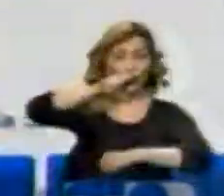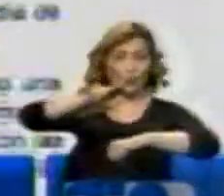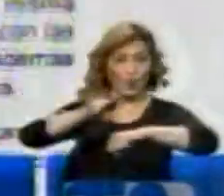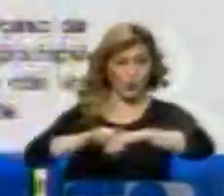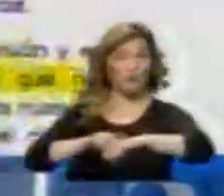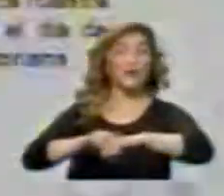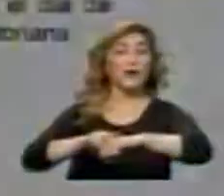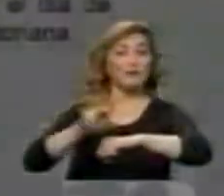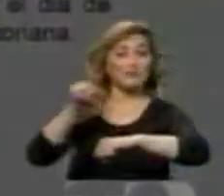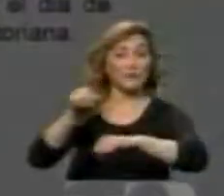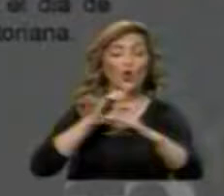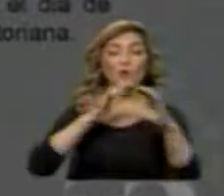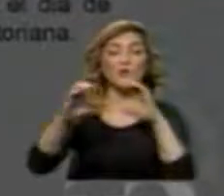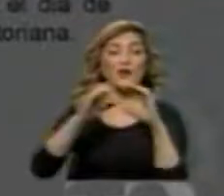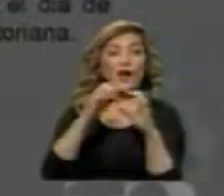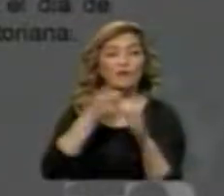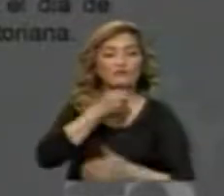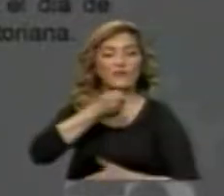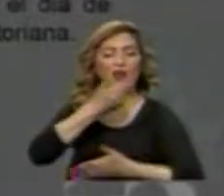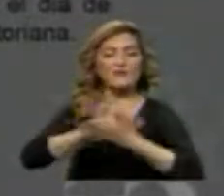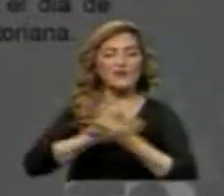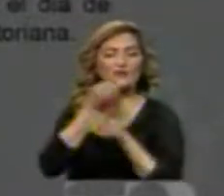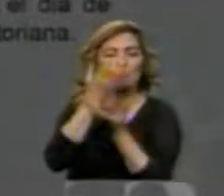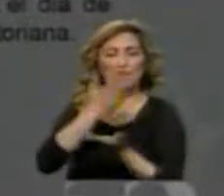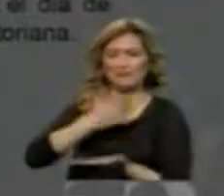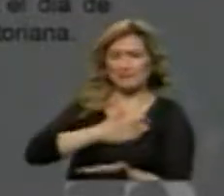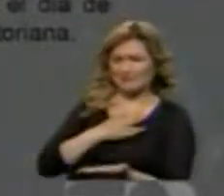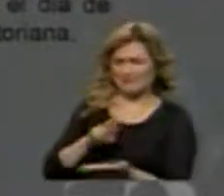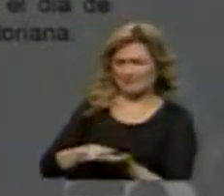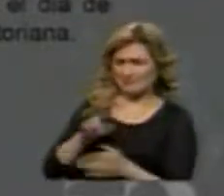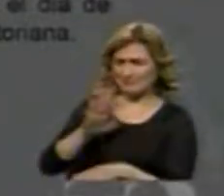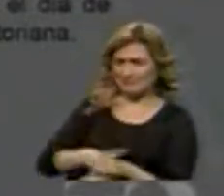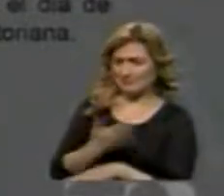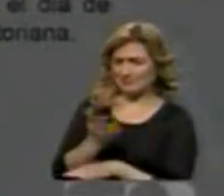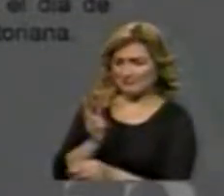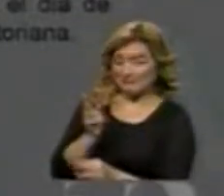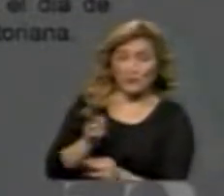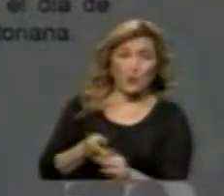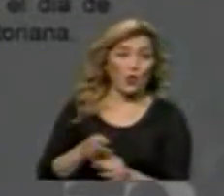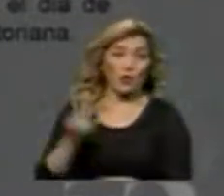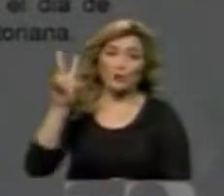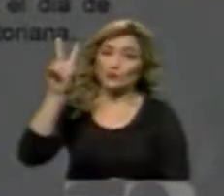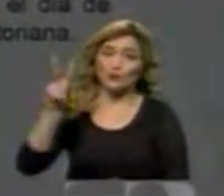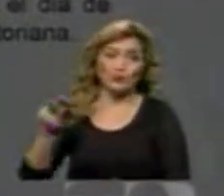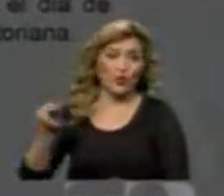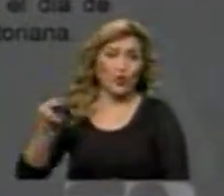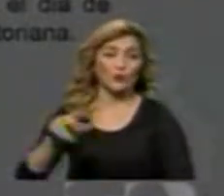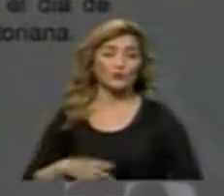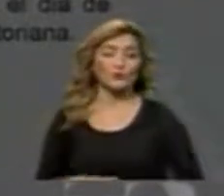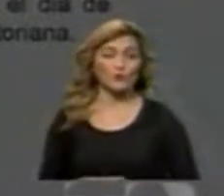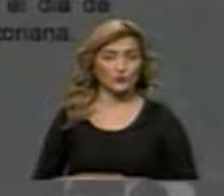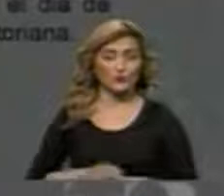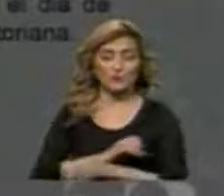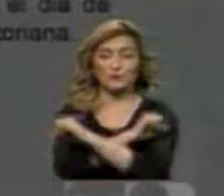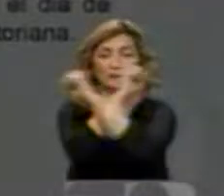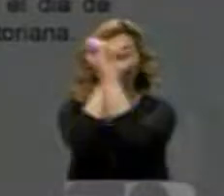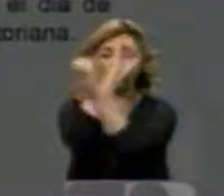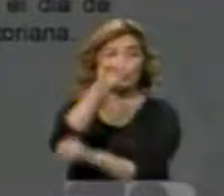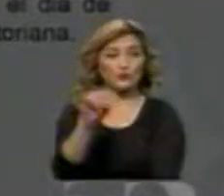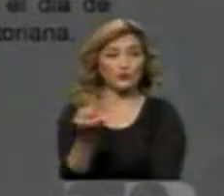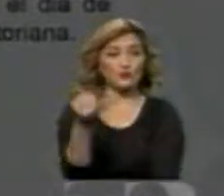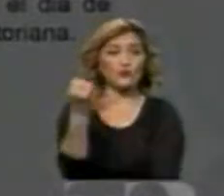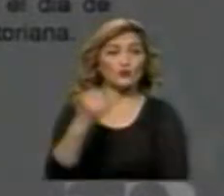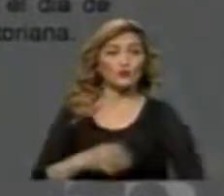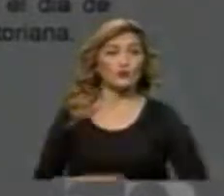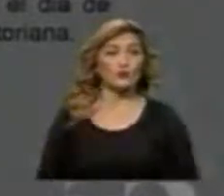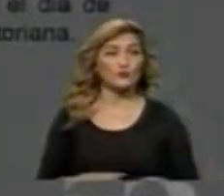de prensa, informaron que no asistirán a la reunión convocada por el presidente de la República para la mañana de este jueves,